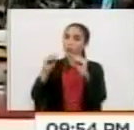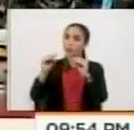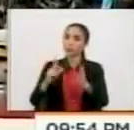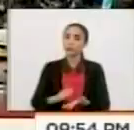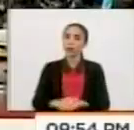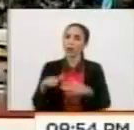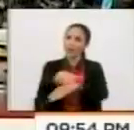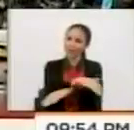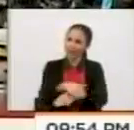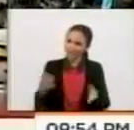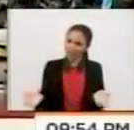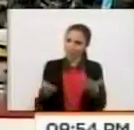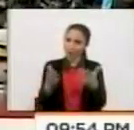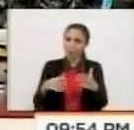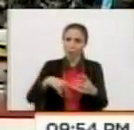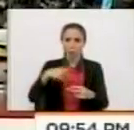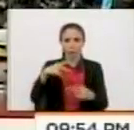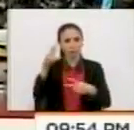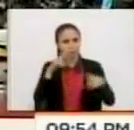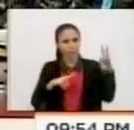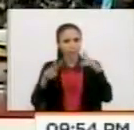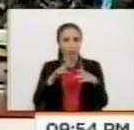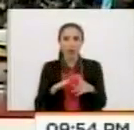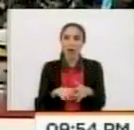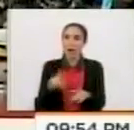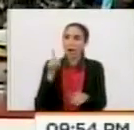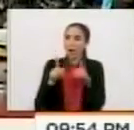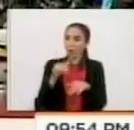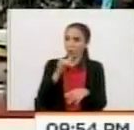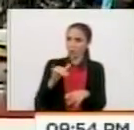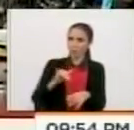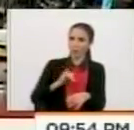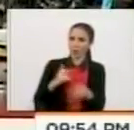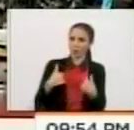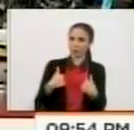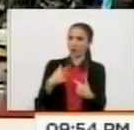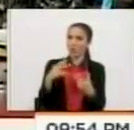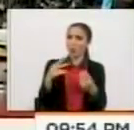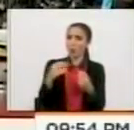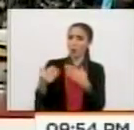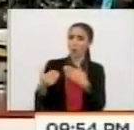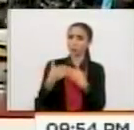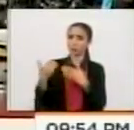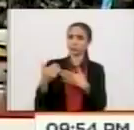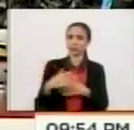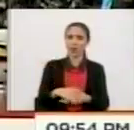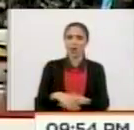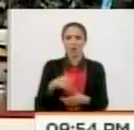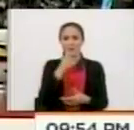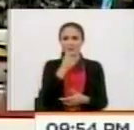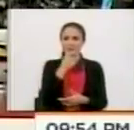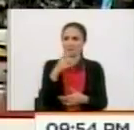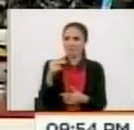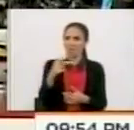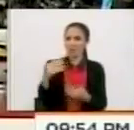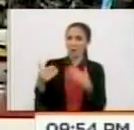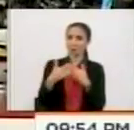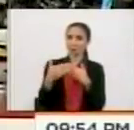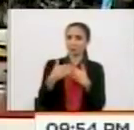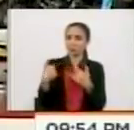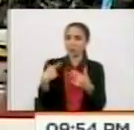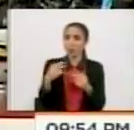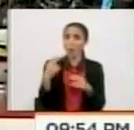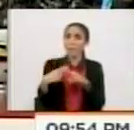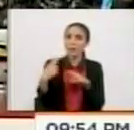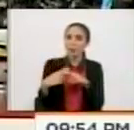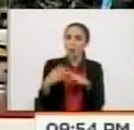dijeron, no, nos van a, ¿cómo se llama? A atacar. Nos van a pitar. Nos van a pitar. Y